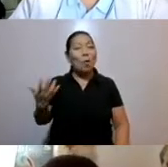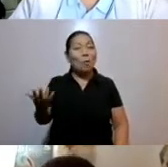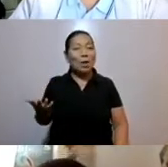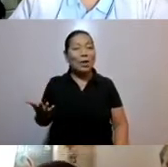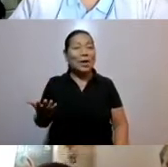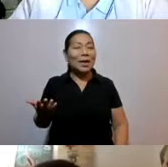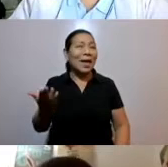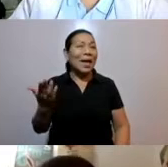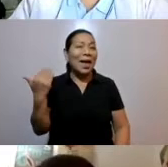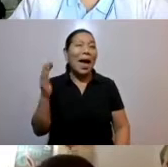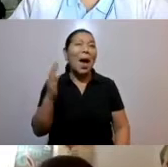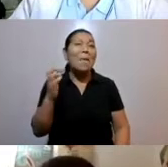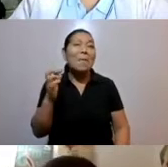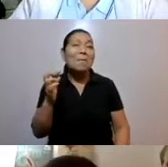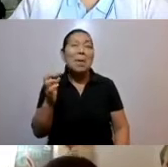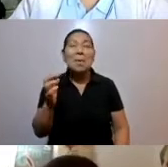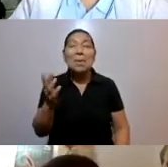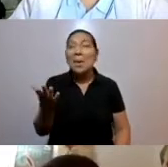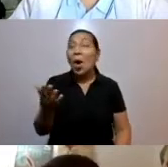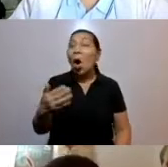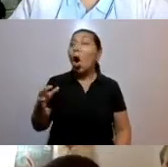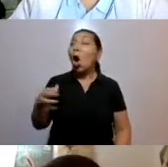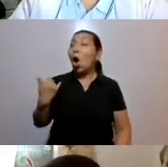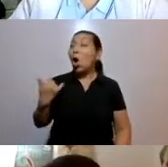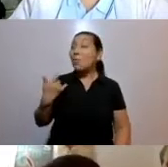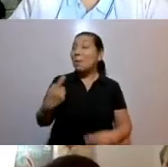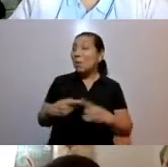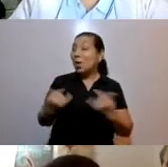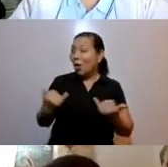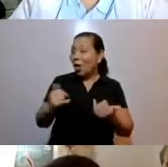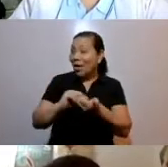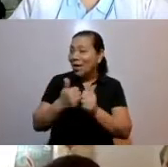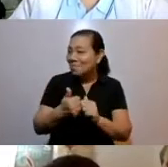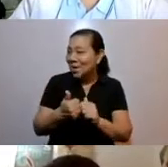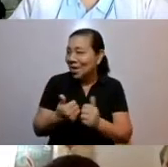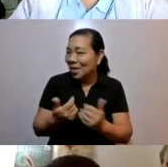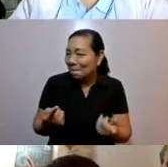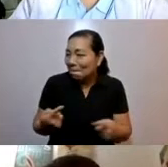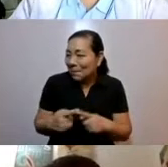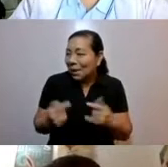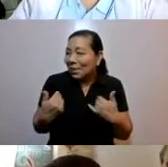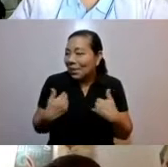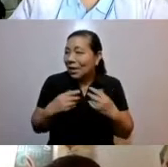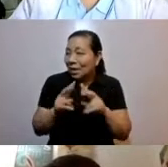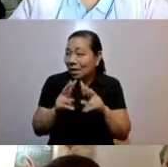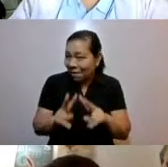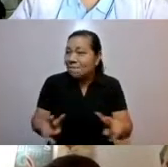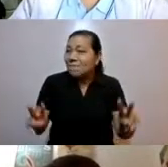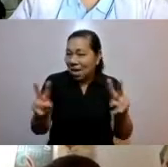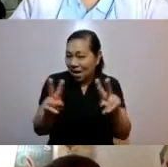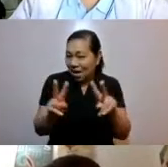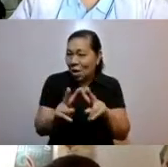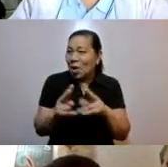nuestros padres eran jóvenes. Ahora ha cambiado el tema y yo creo que es algo que se tiene que valorar en el